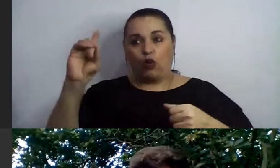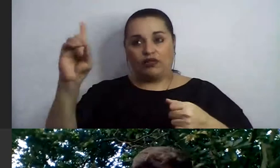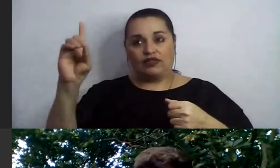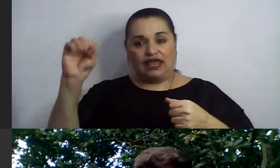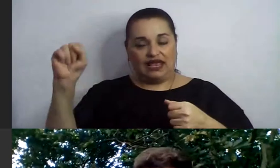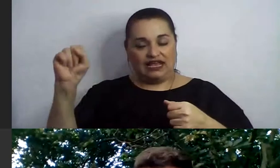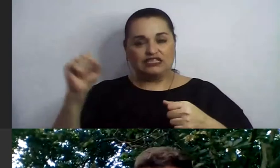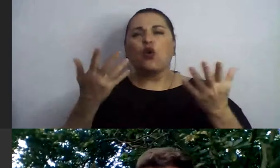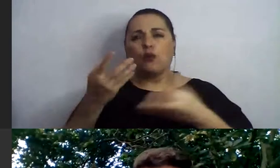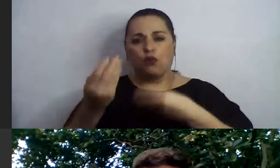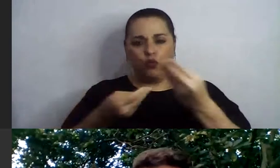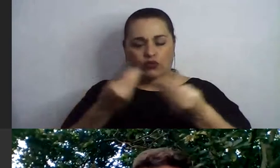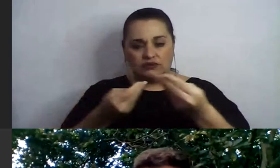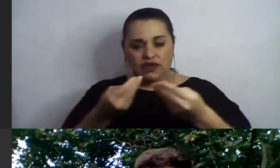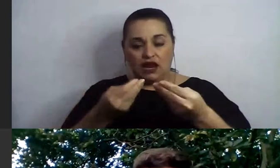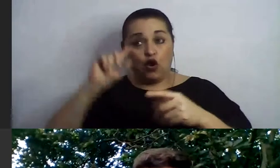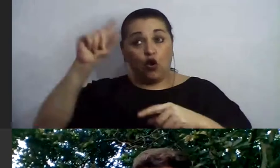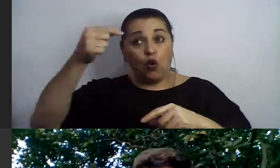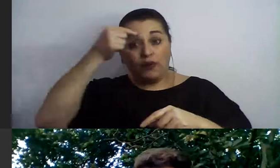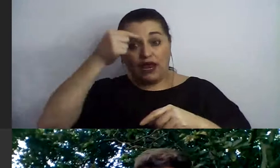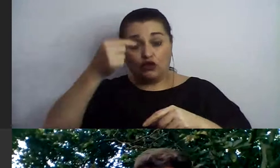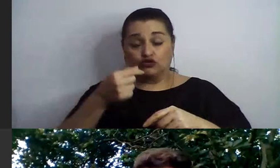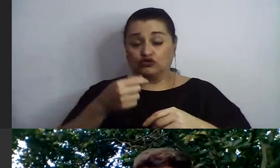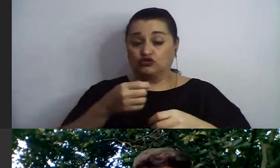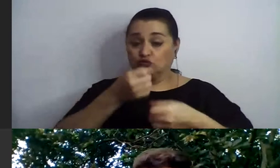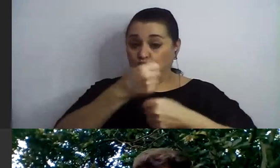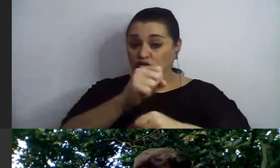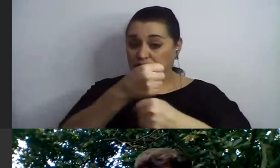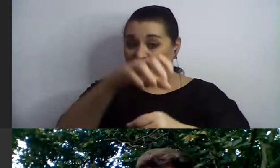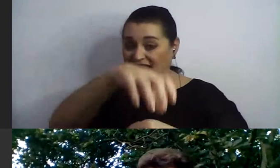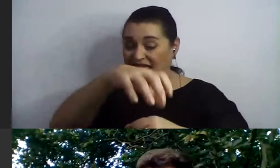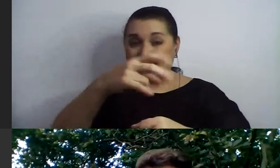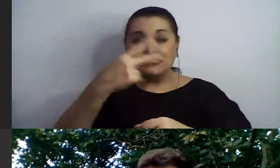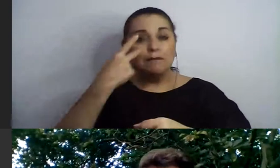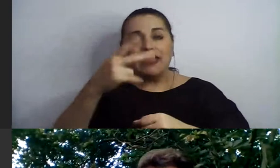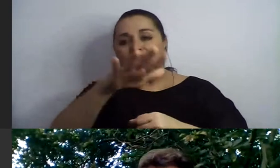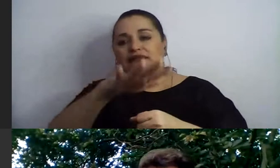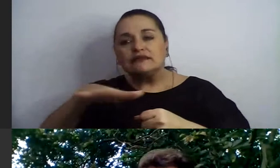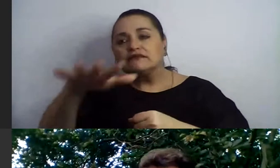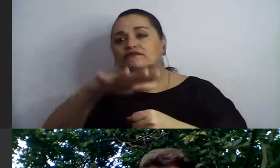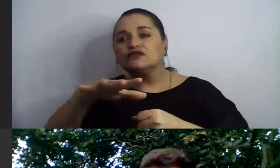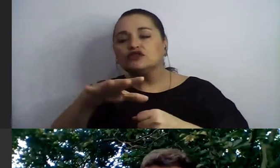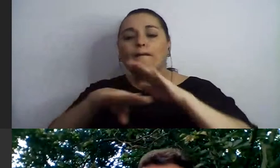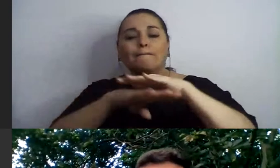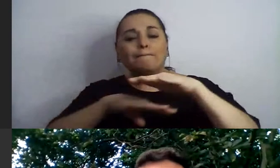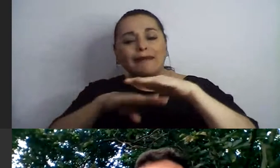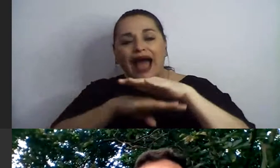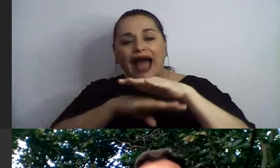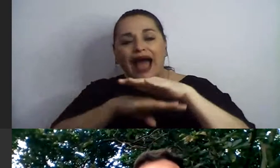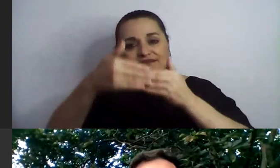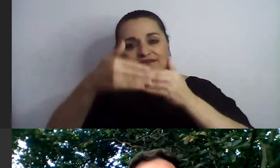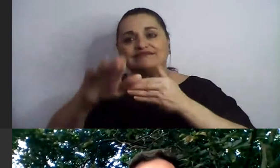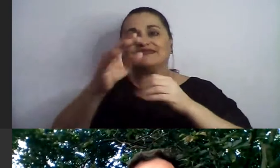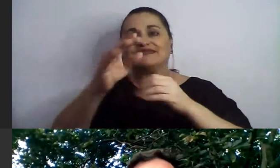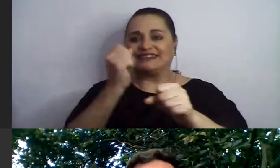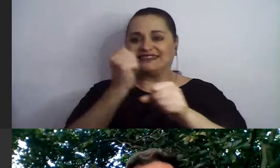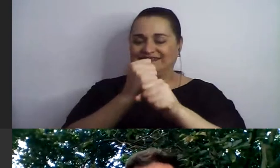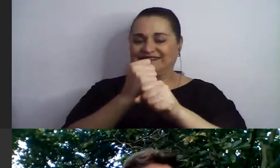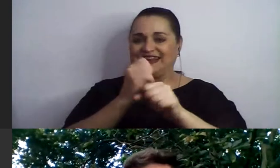cómo hacer para que los gobiernos locales de alguna manera vean el territorio como la base sobre la cual partir y elaborar